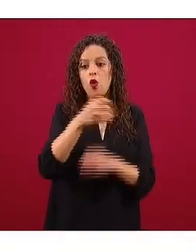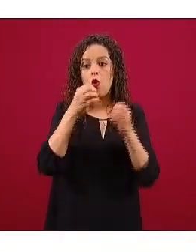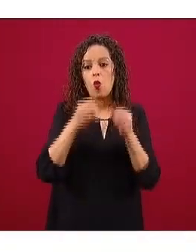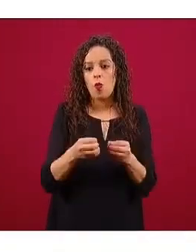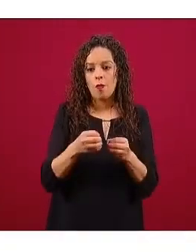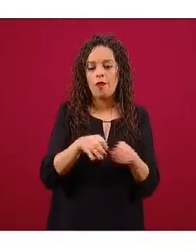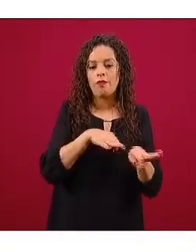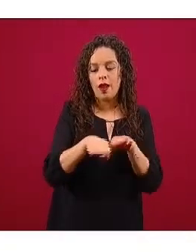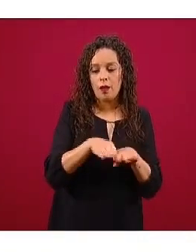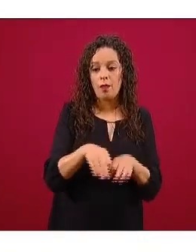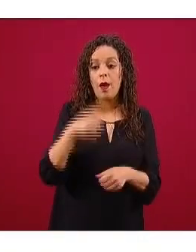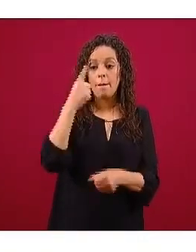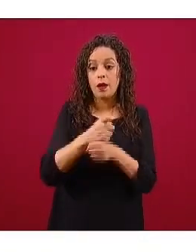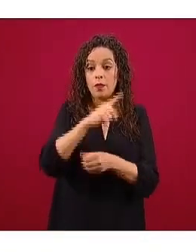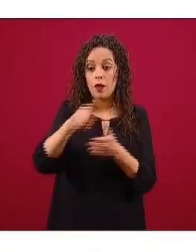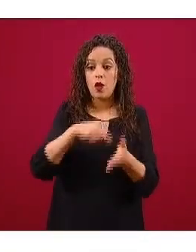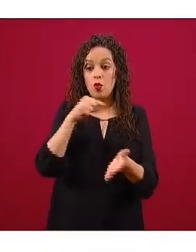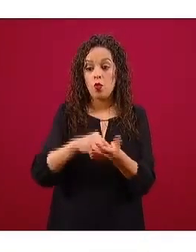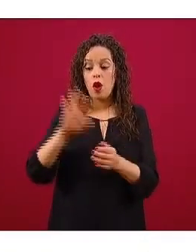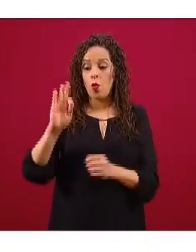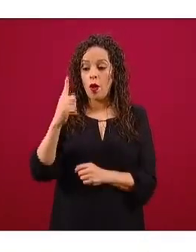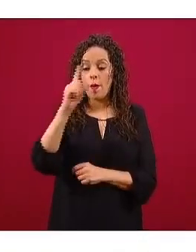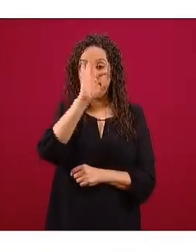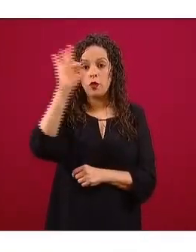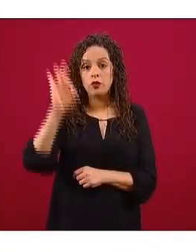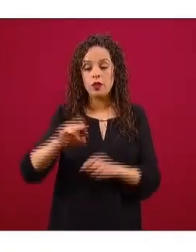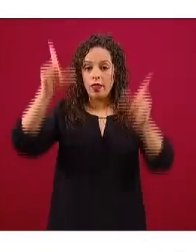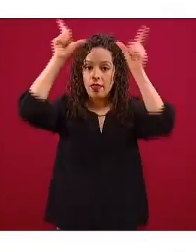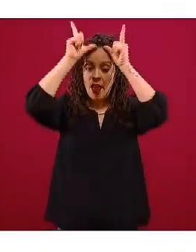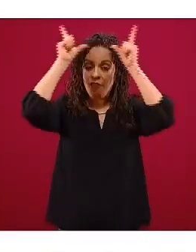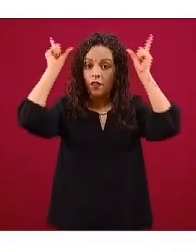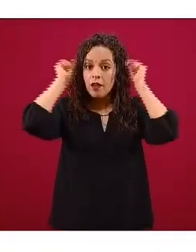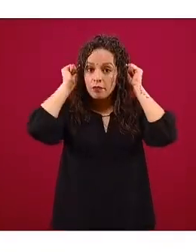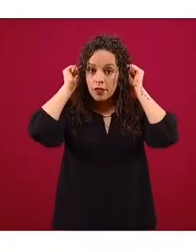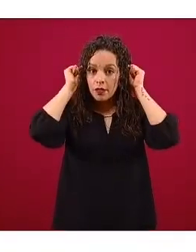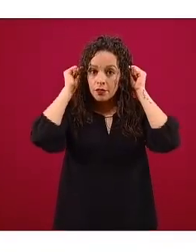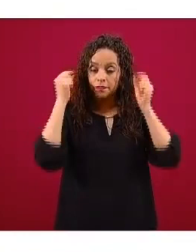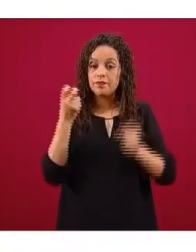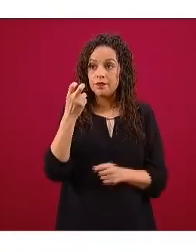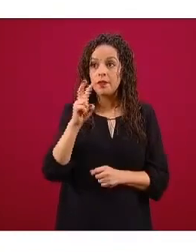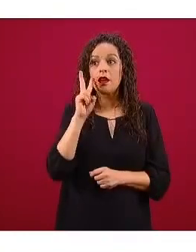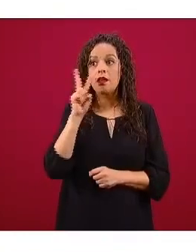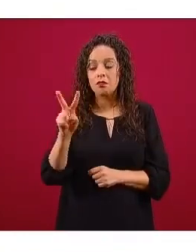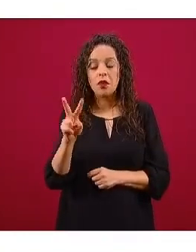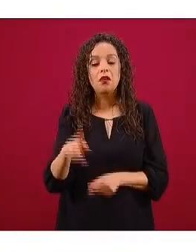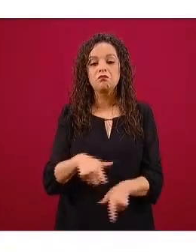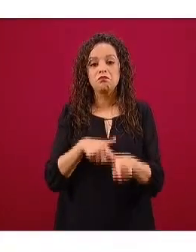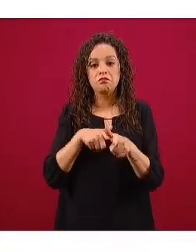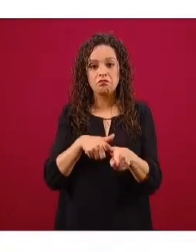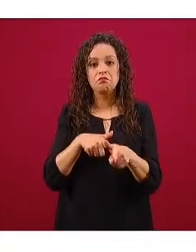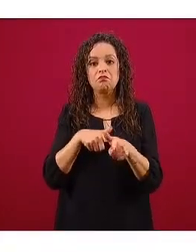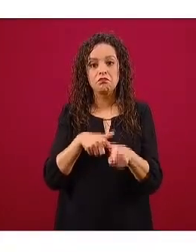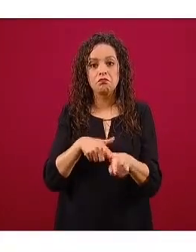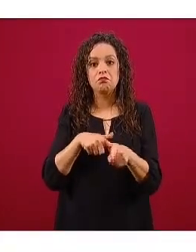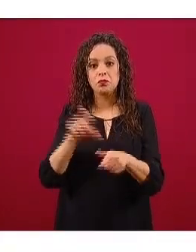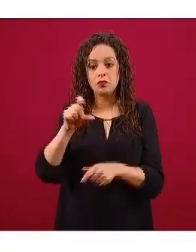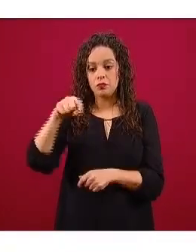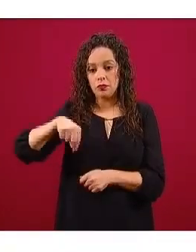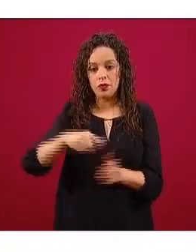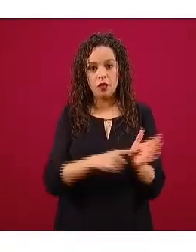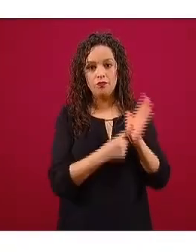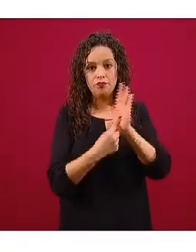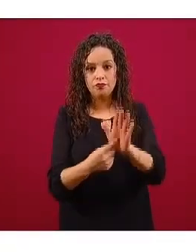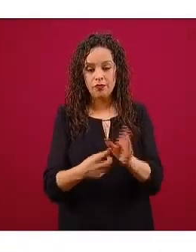enfermeras, enfermeros con un 41%. Este es también un dato que hemos estado viendo que se ha mantenido desde que estamos presentando esta